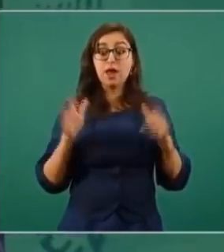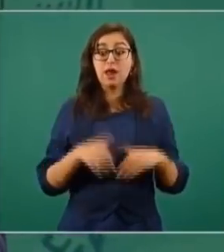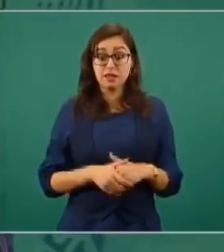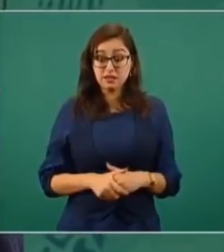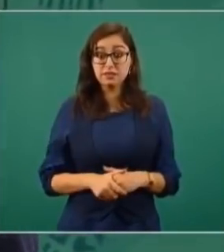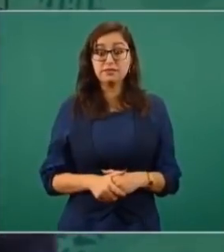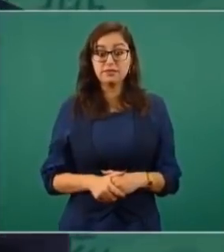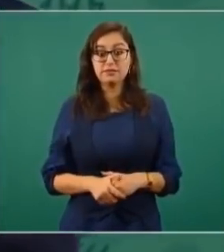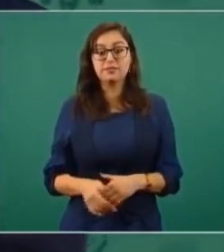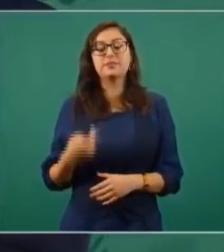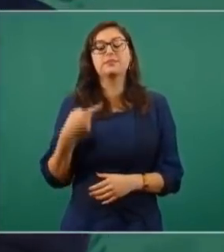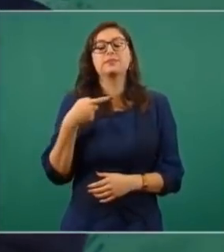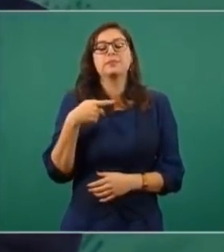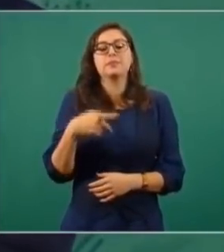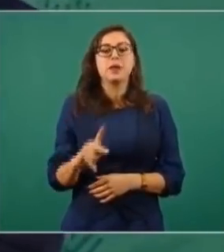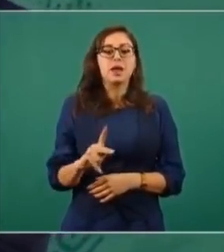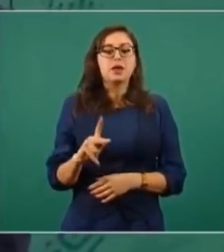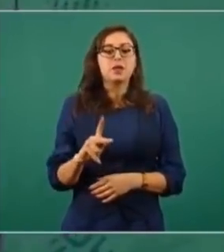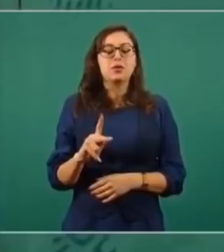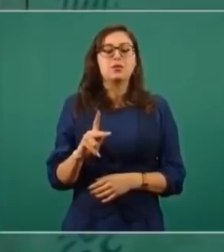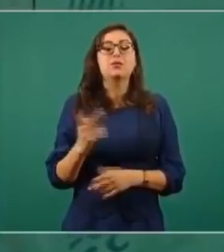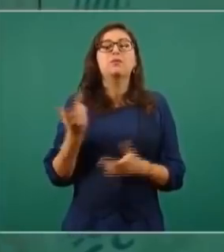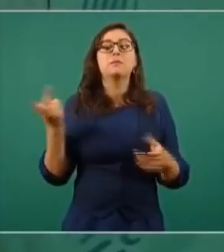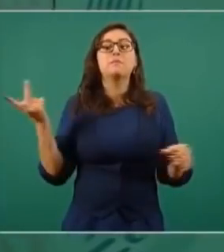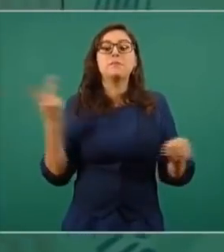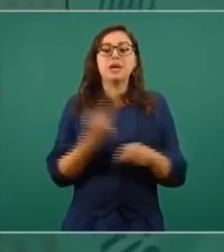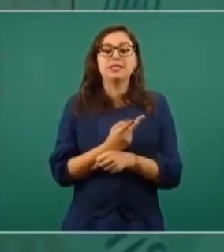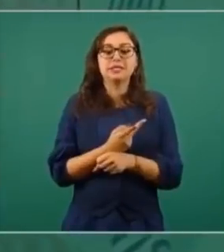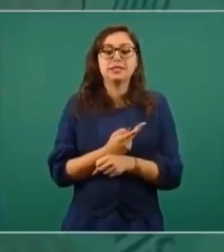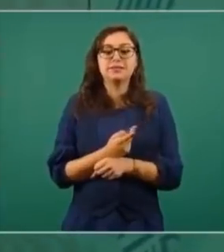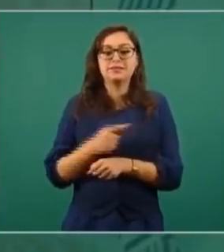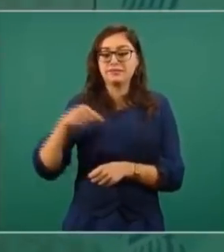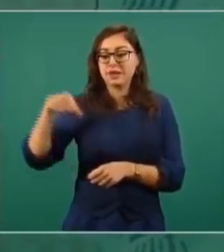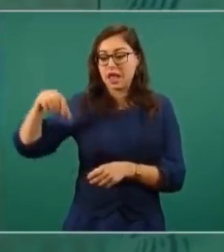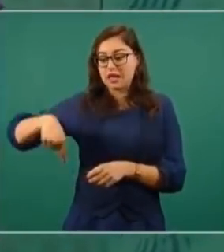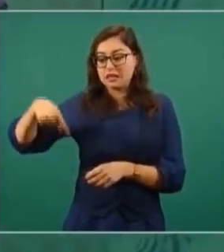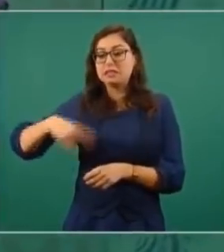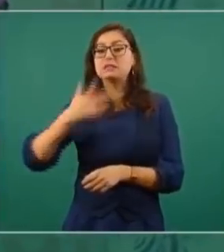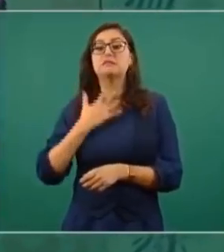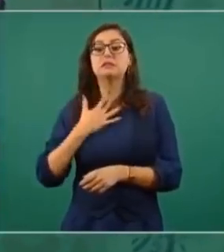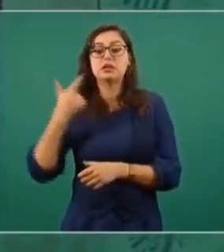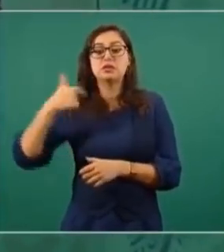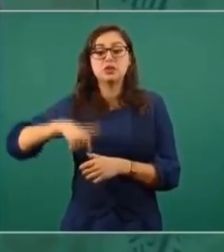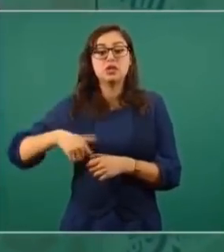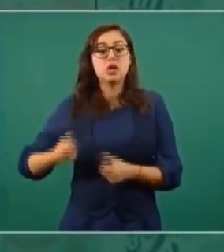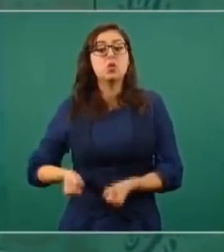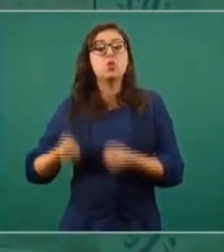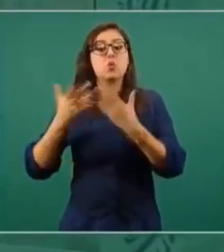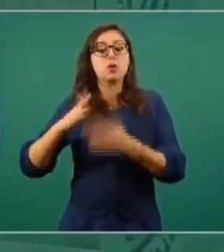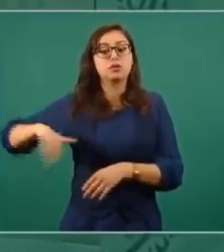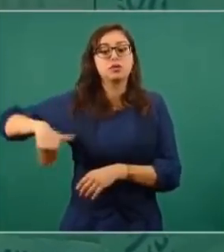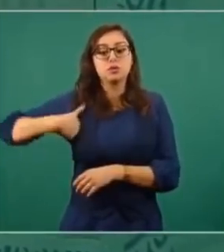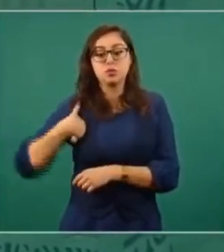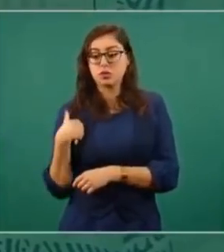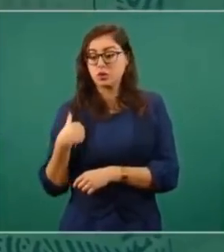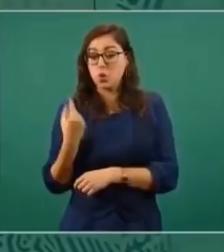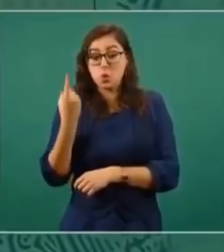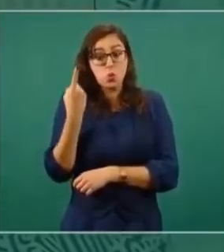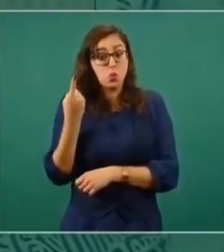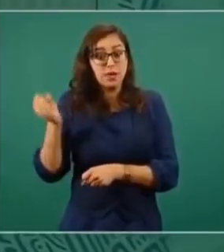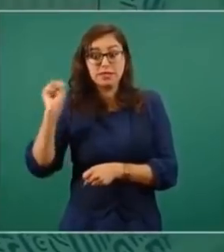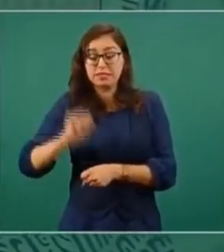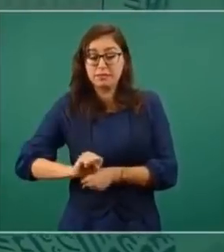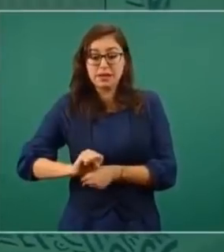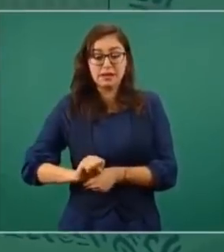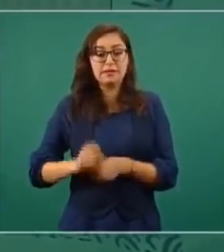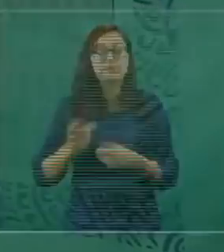teníamos reservas de gasolina para una semana. Entonces tenían que estar entrando los